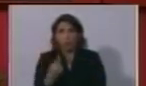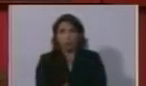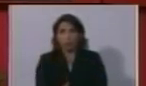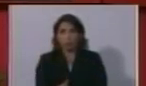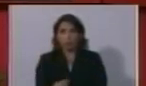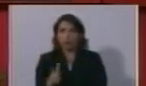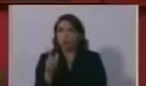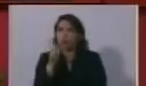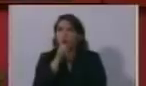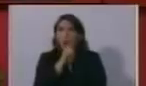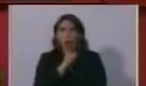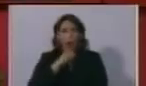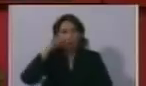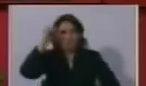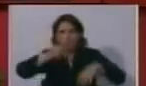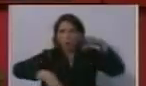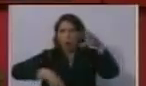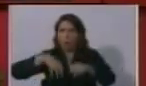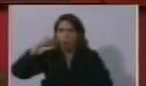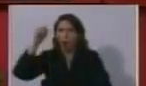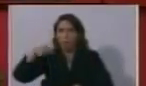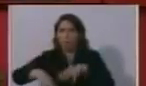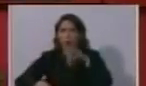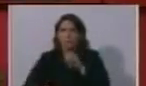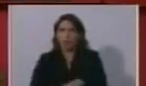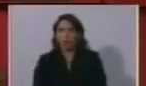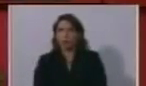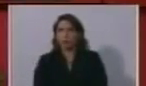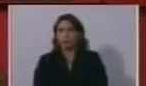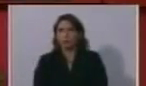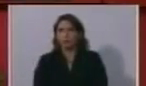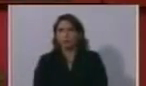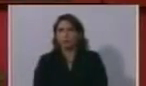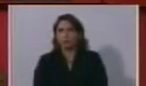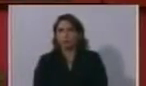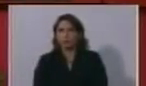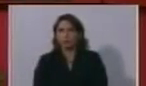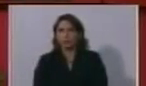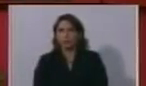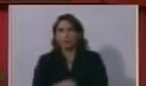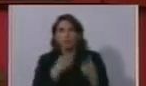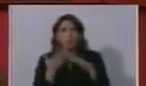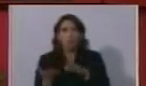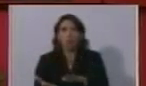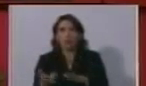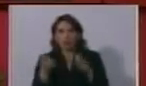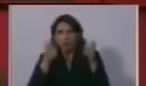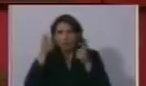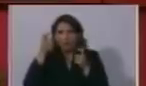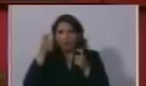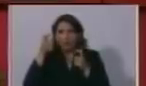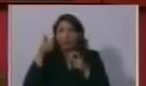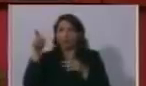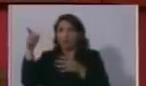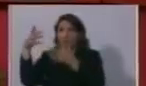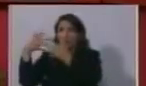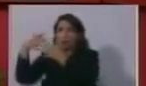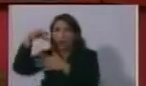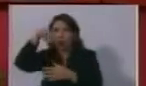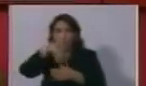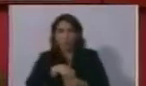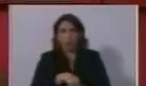hay bombas, solo mata chavistas, le decimos también que en caso de una invasión a esta patria, a este suelo